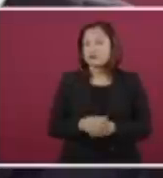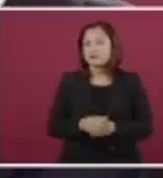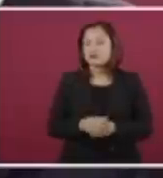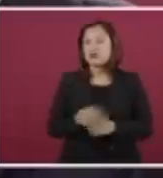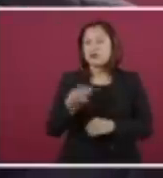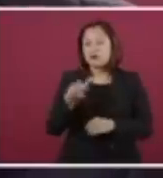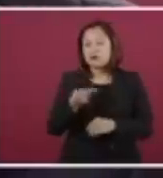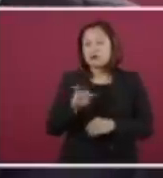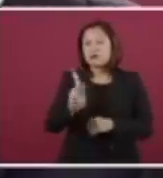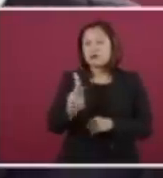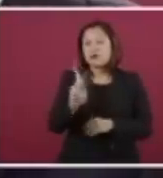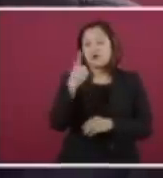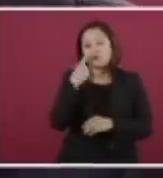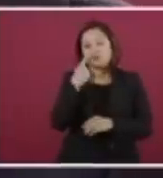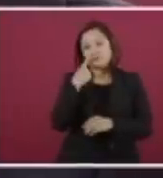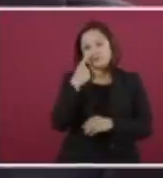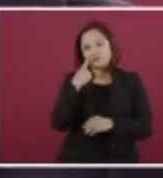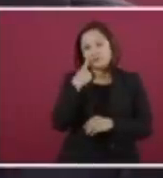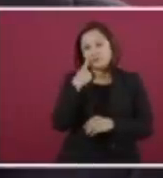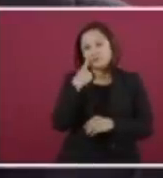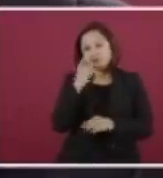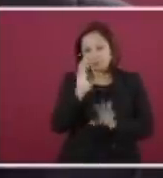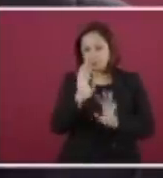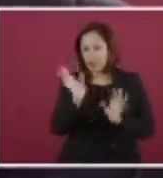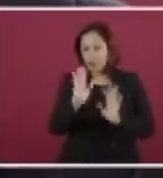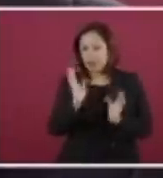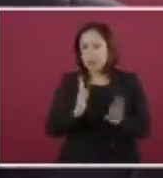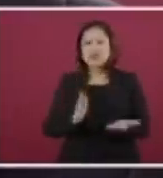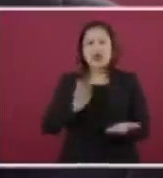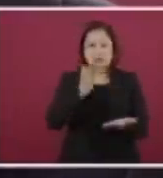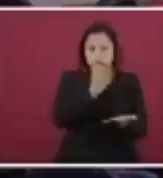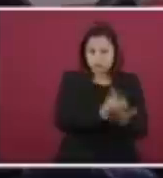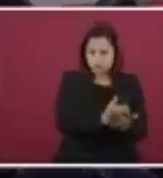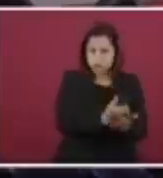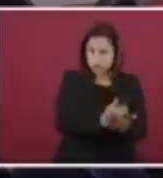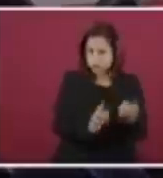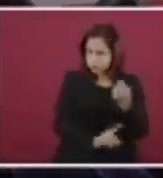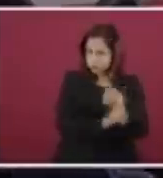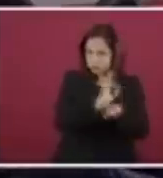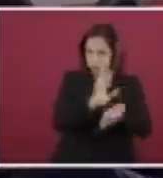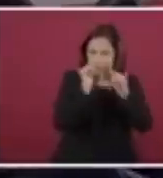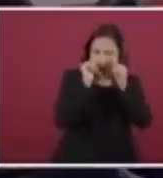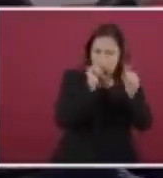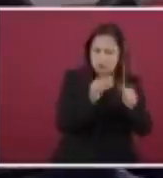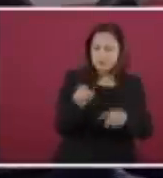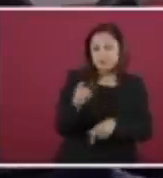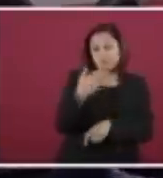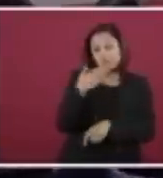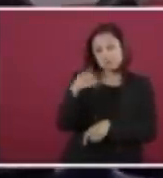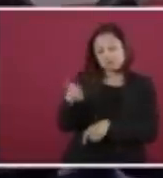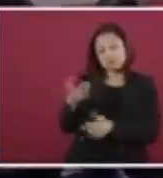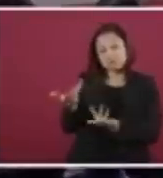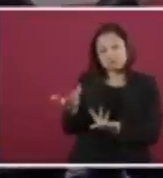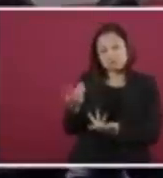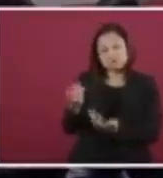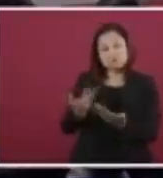Pero estamos ya trabajando sobre eso. Qué bien que lo plantea, porque